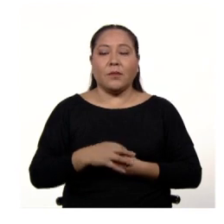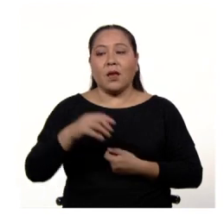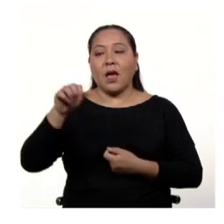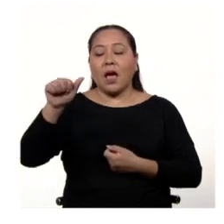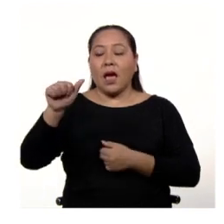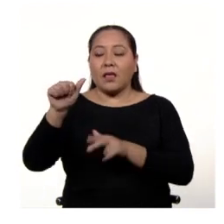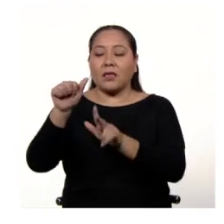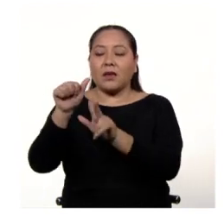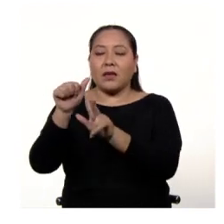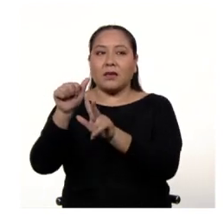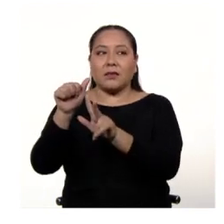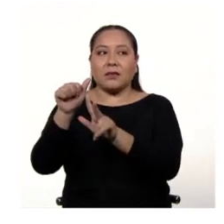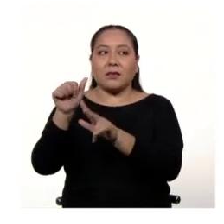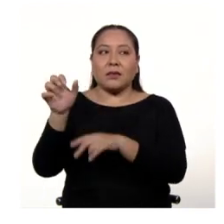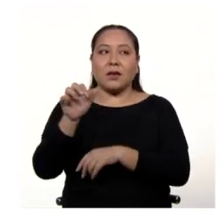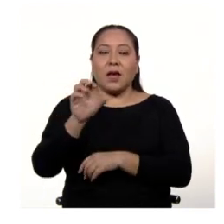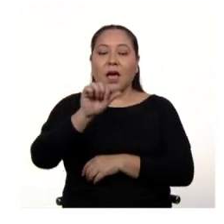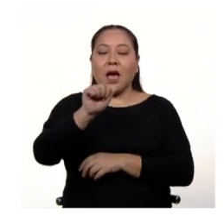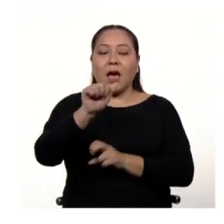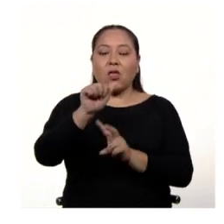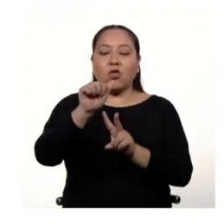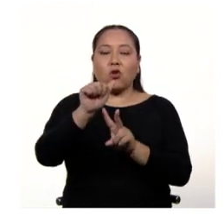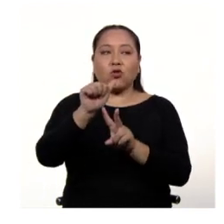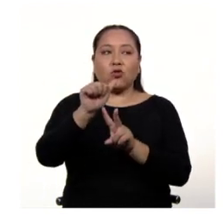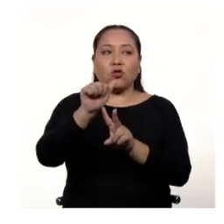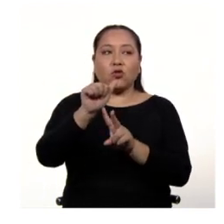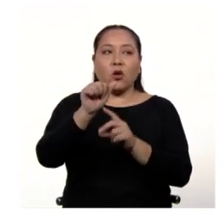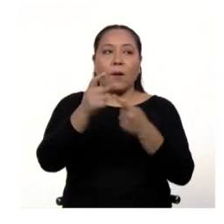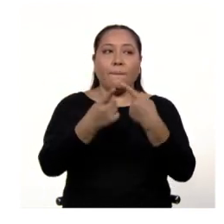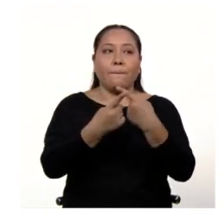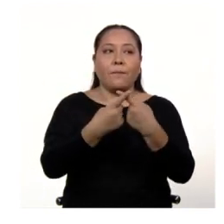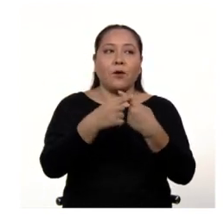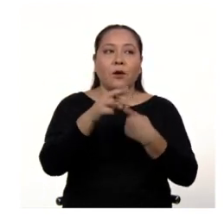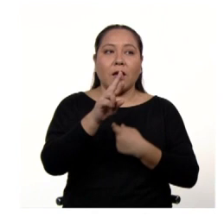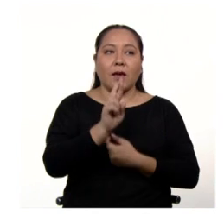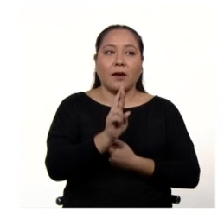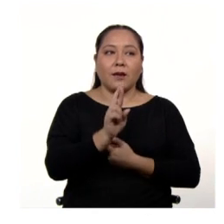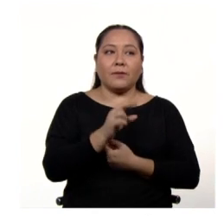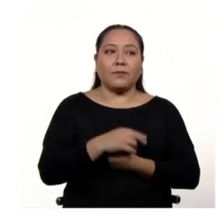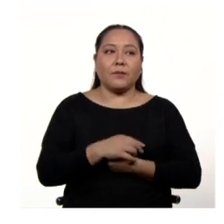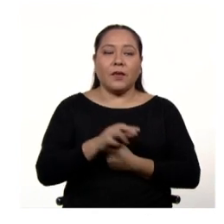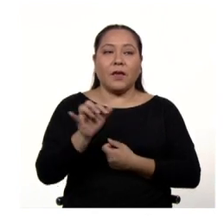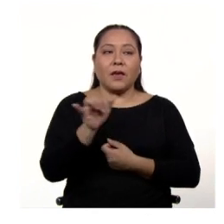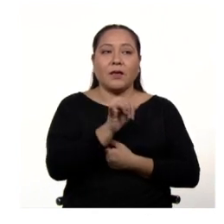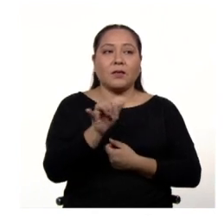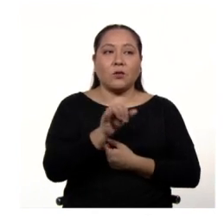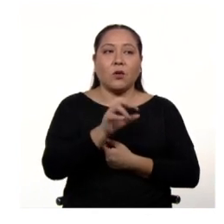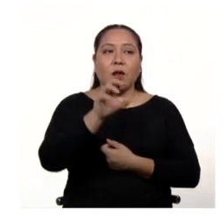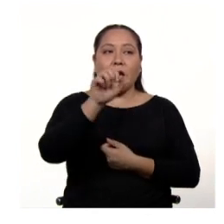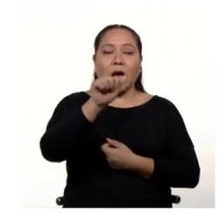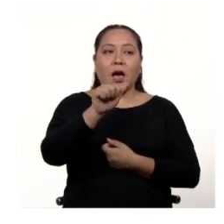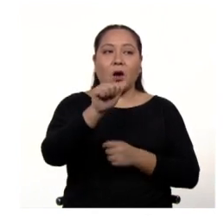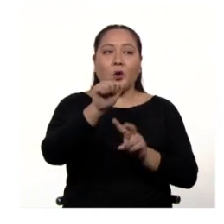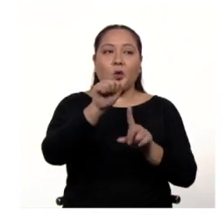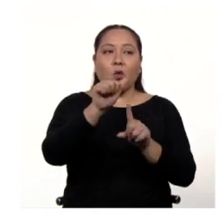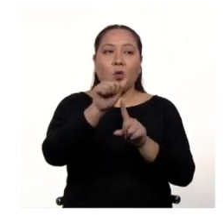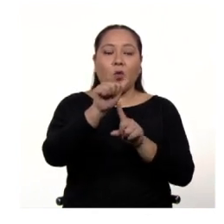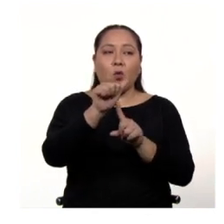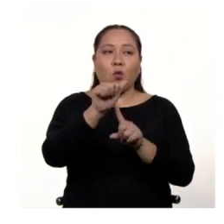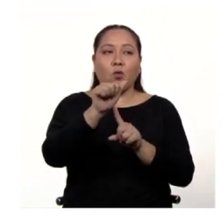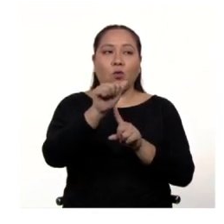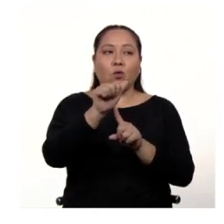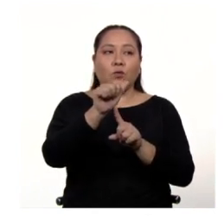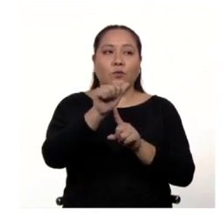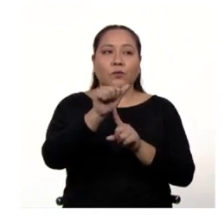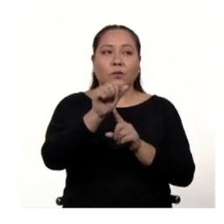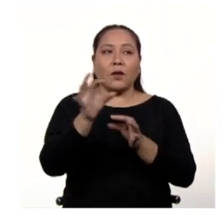A sub 3 es igual a A sub 2 que multiplica a la razón R. Reemplazando en A sub 2 el